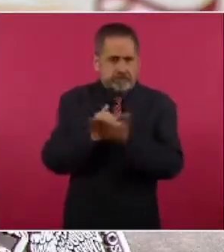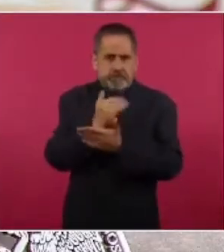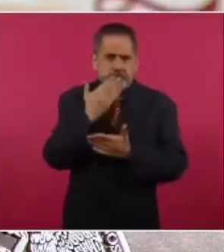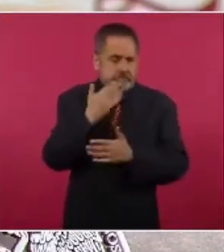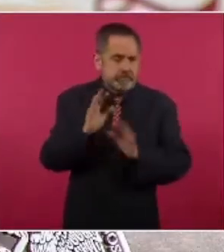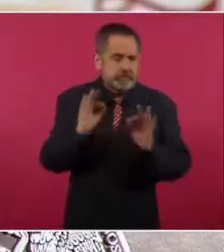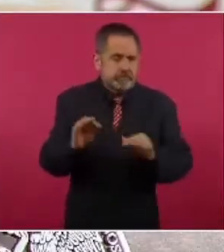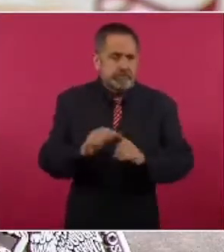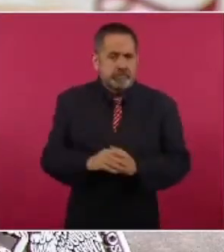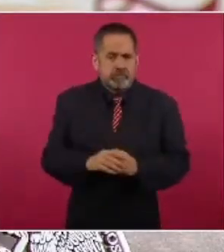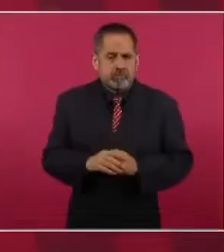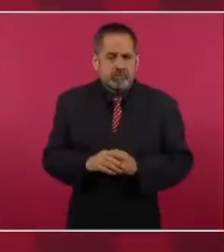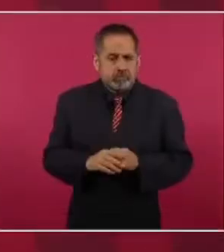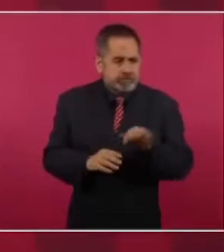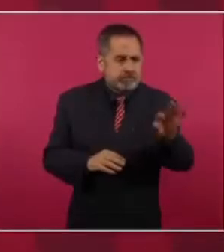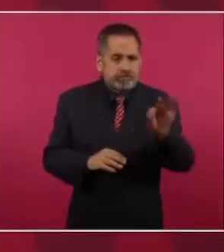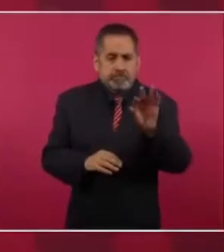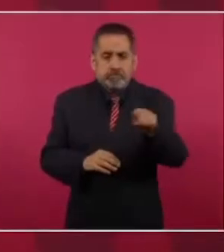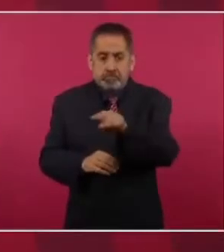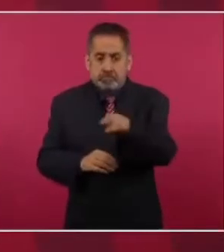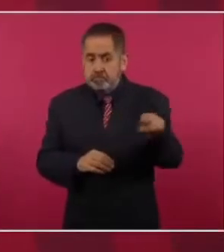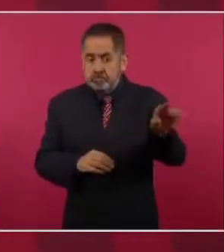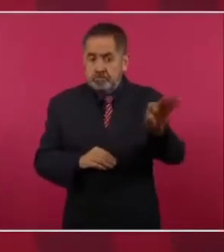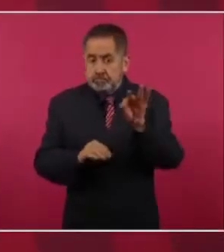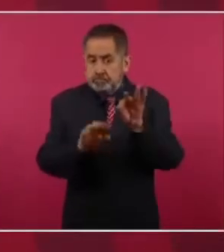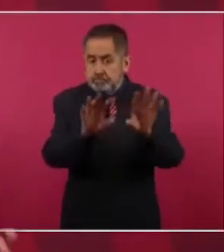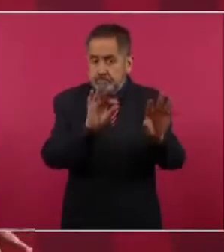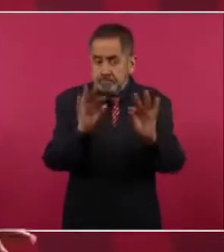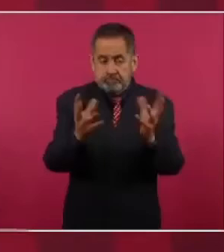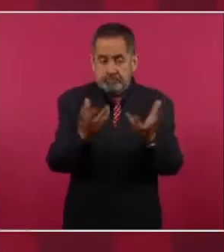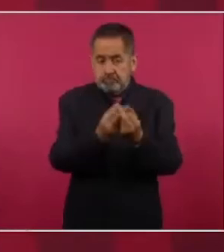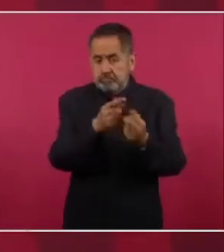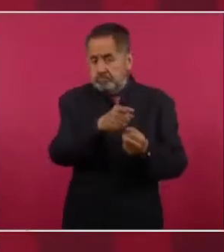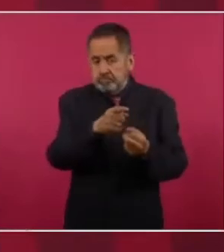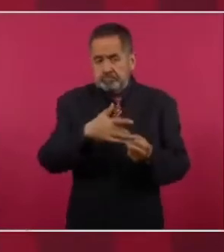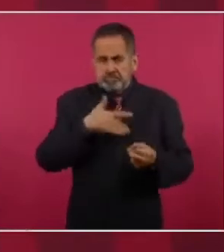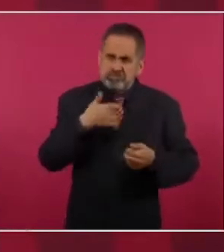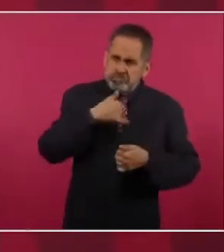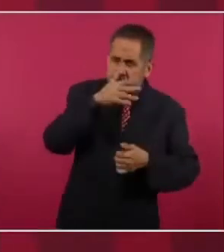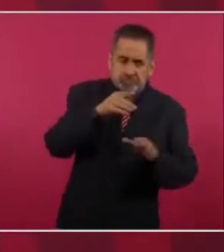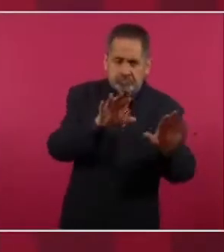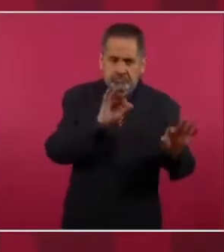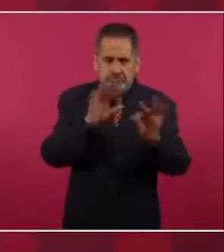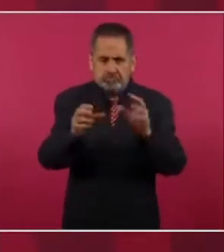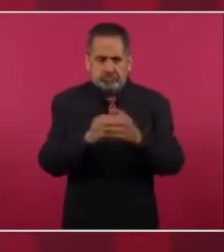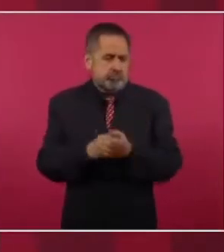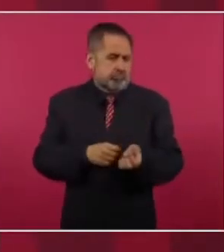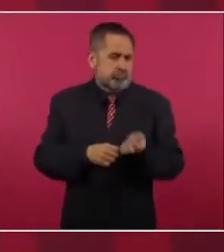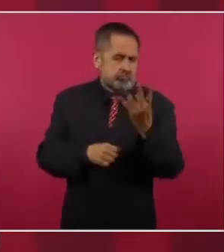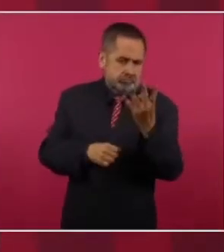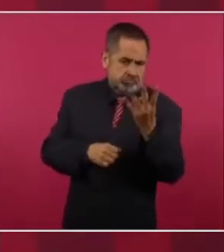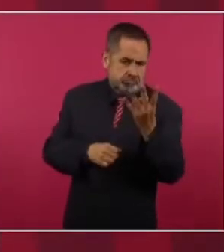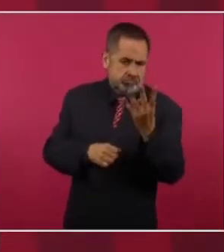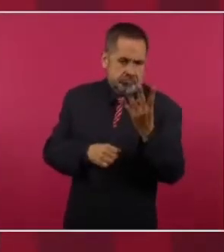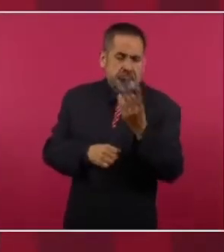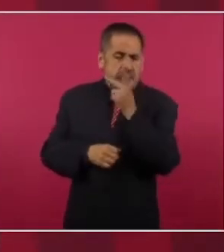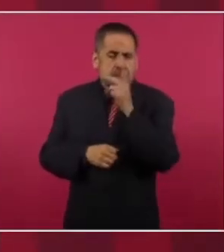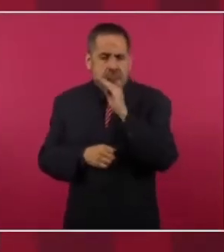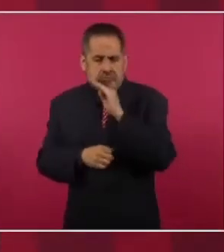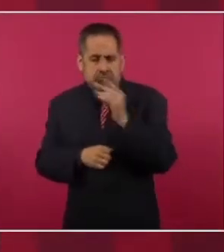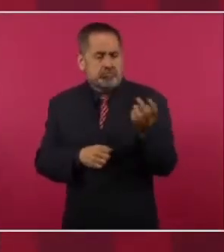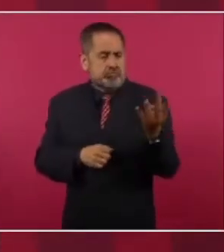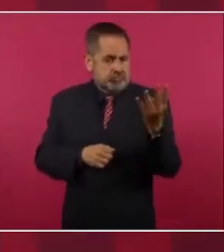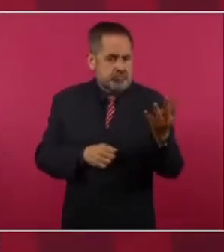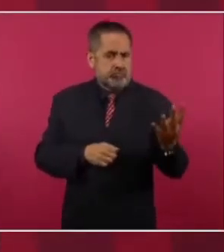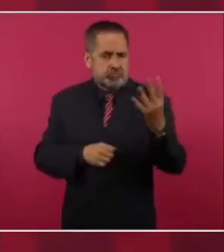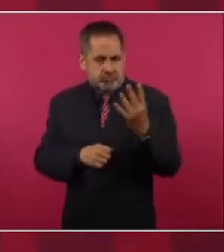se eligieron ellos mismos, los manifestantes o parte de los manifestantes, que eran 4 papás, los